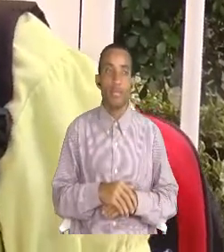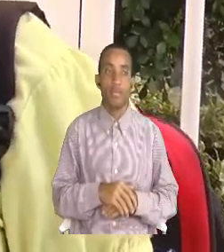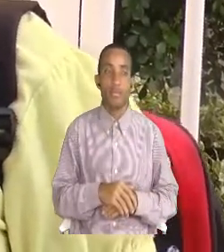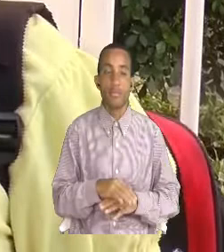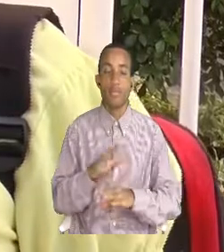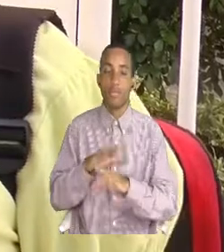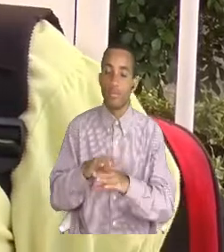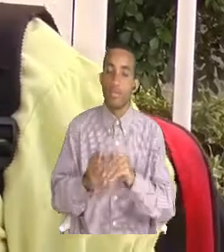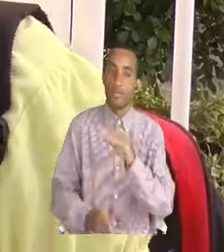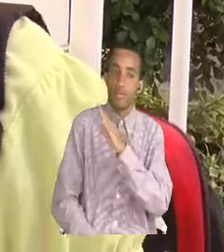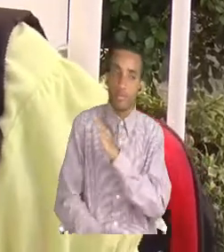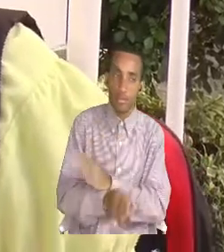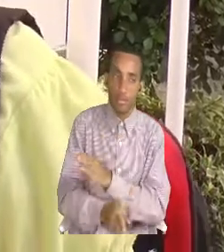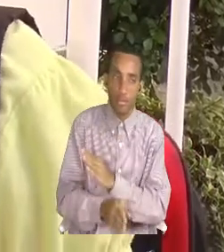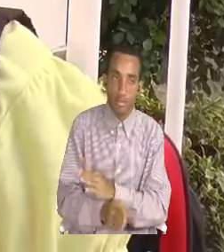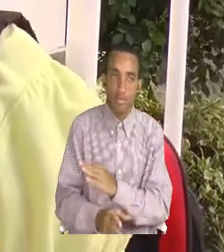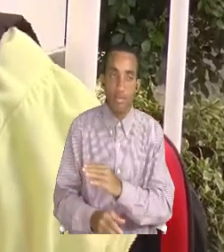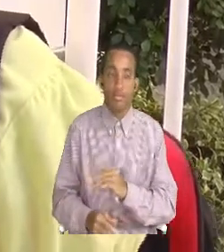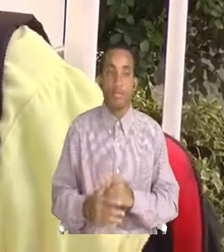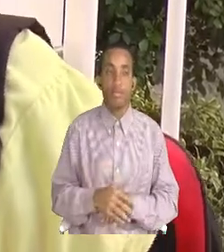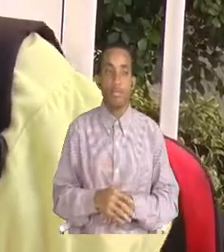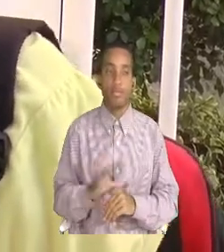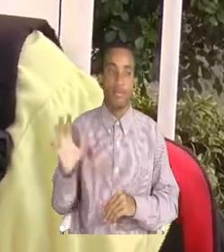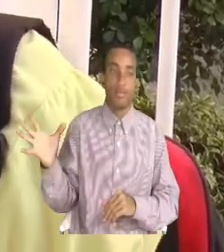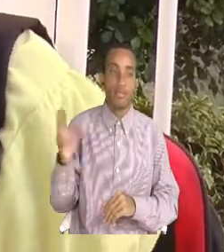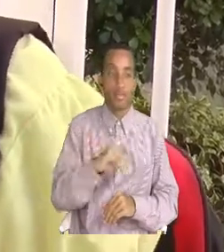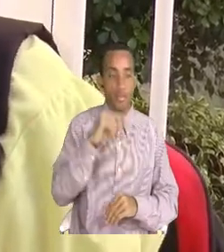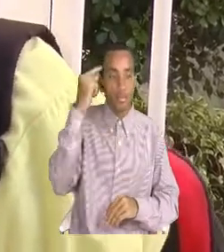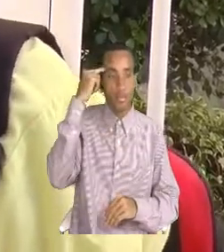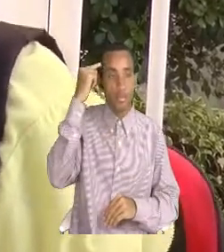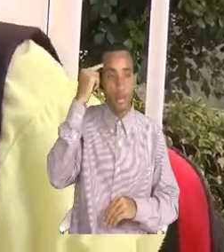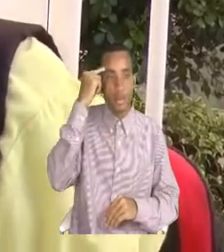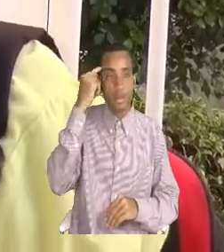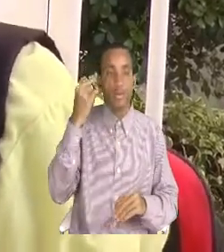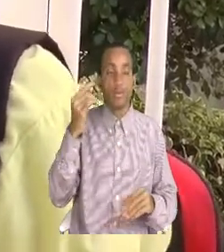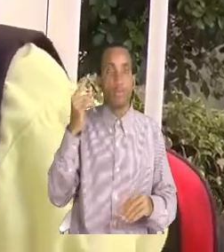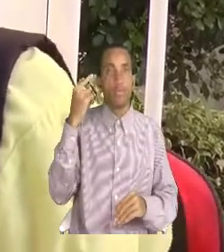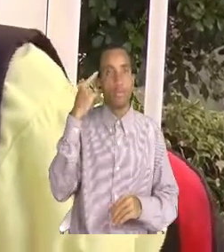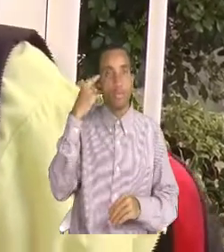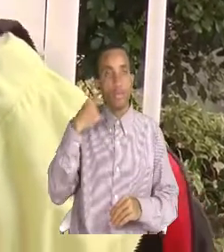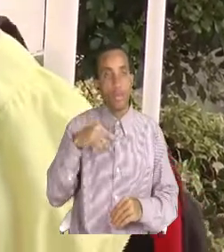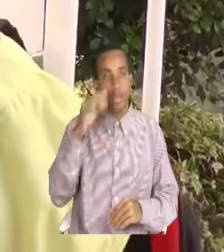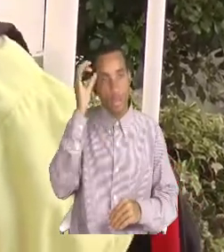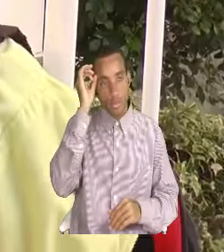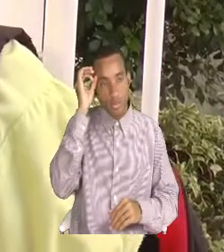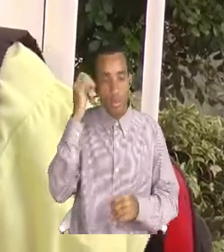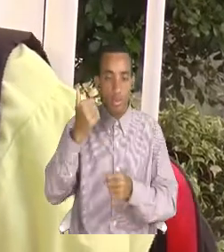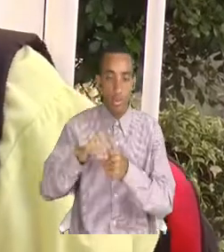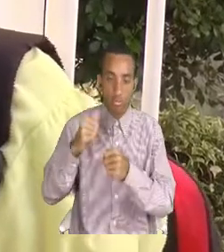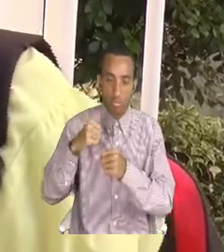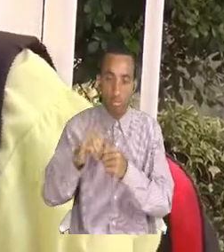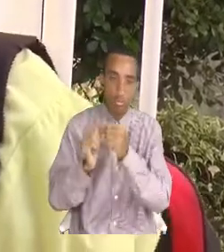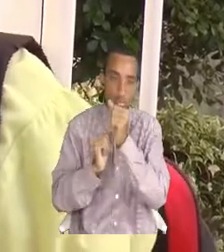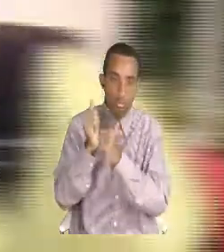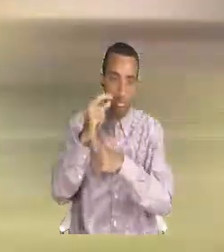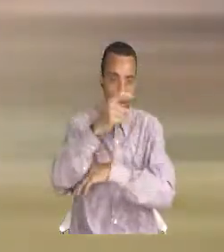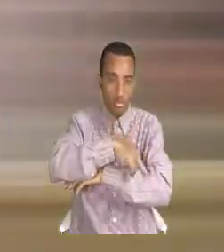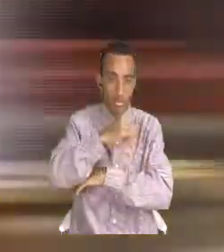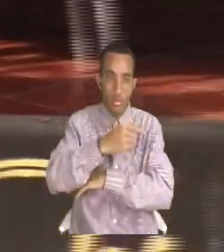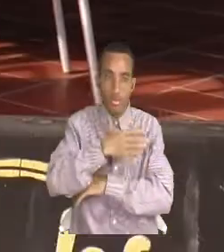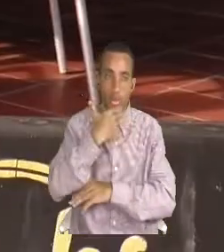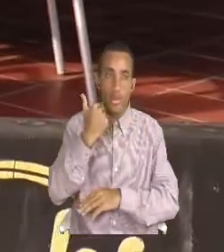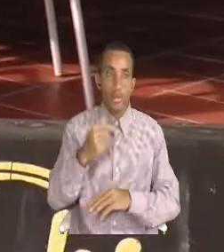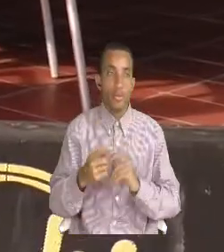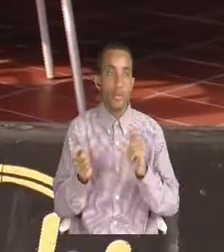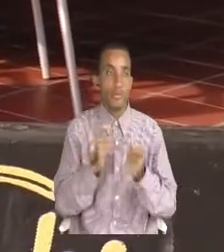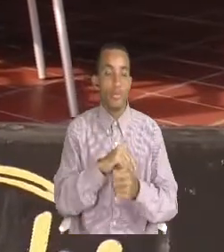echar para adelante, seguir adelante y pensando que algún día vamos a tener una refinería mejor, que todo va a cambiar.